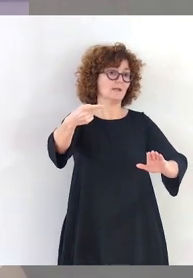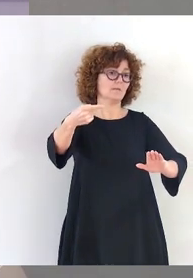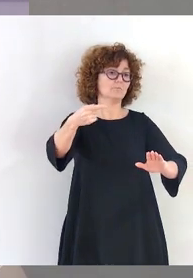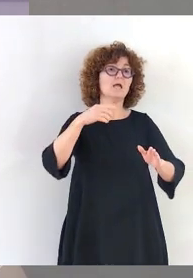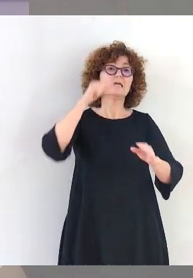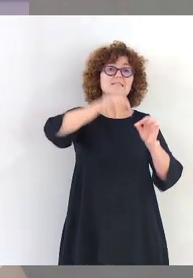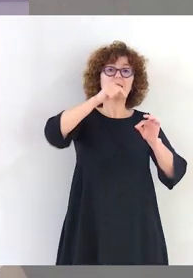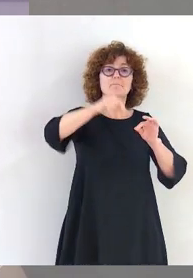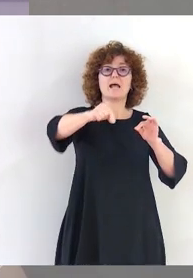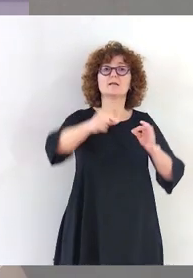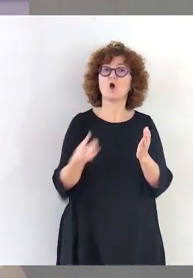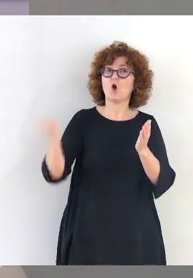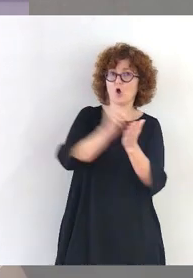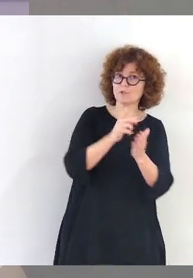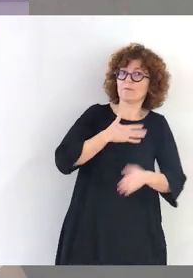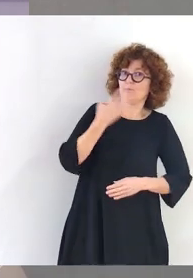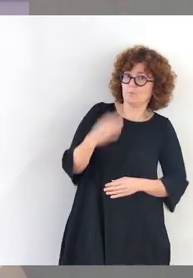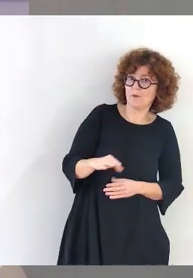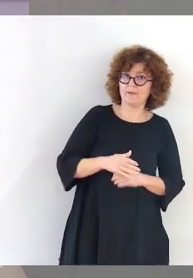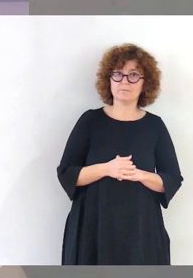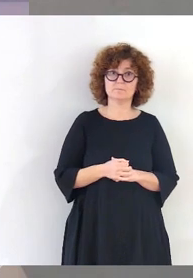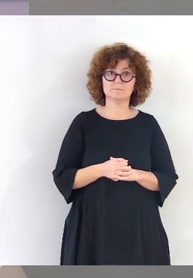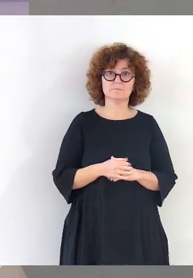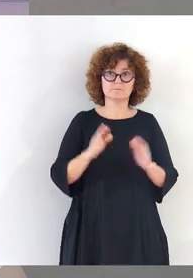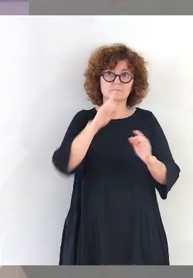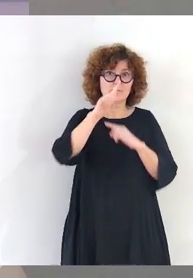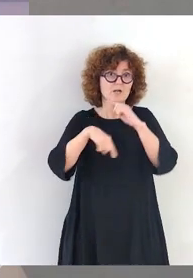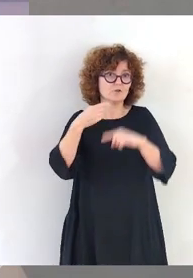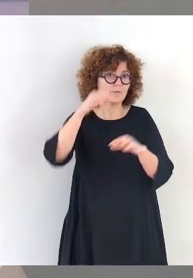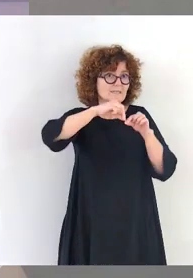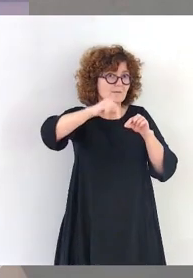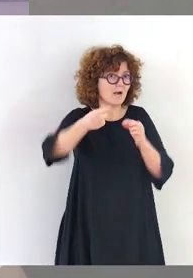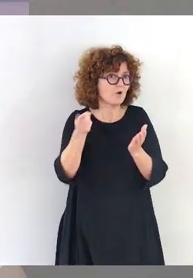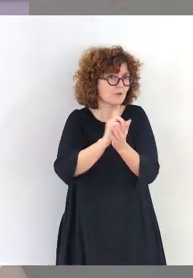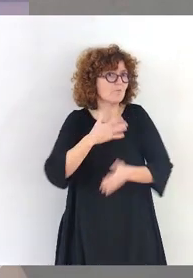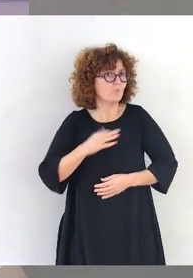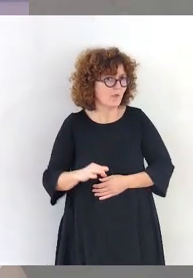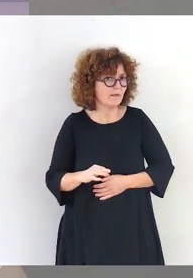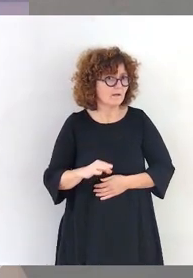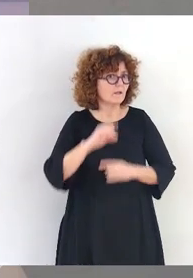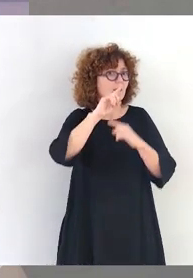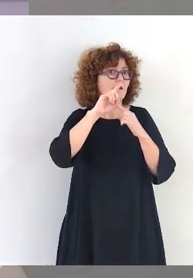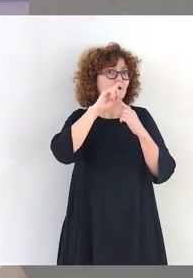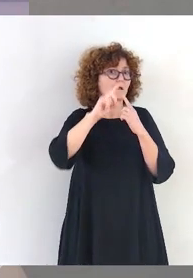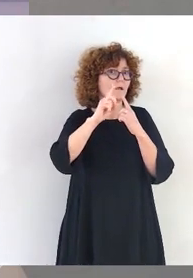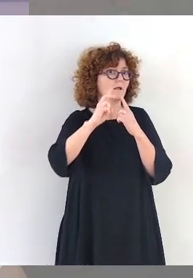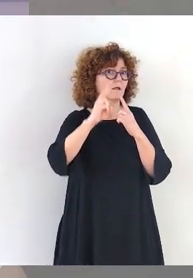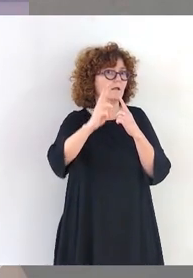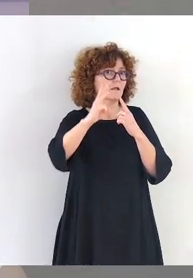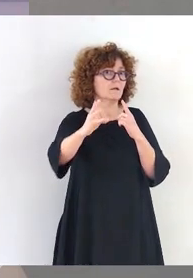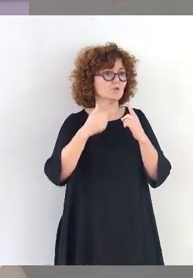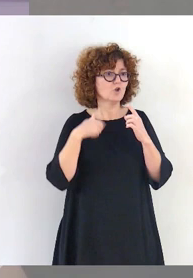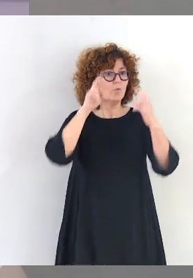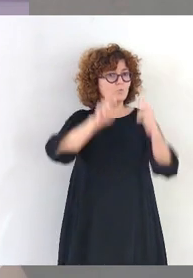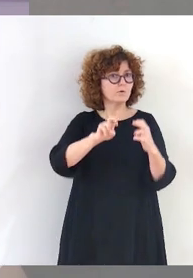a sembrar pero claro volver podrán volver a sembrar el año que viene y al siguiente me puedo sentar yo delante de una